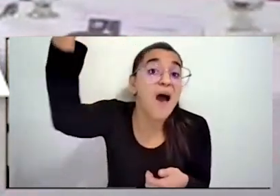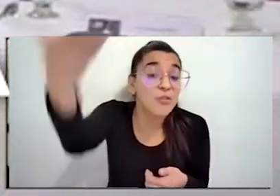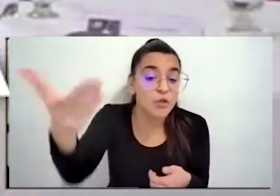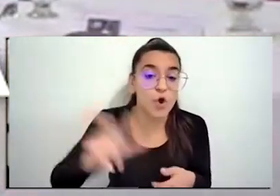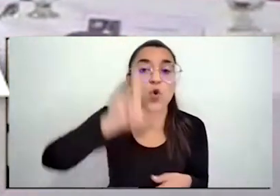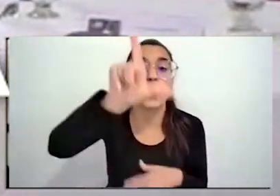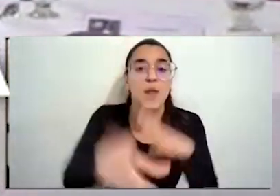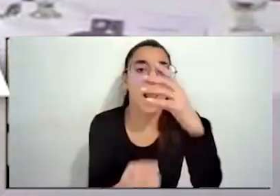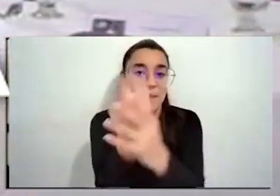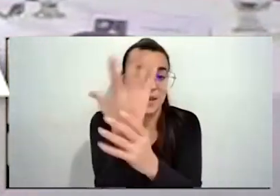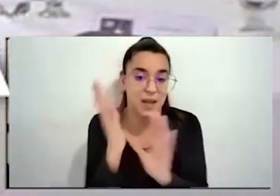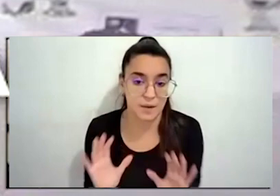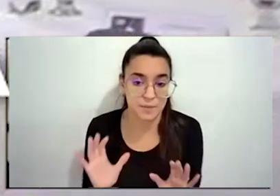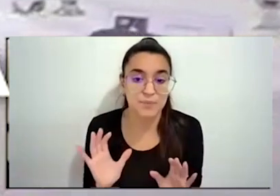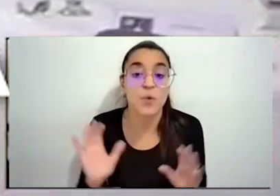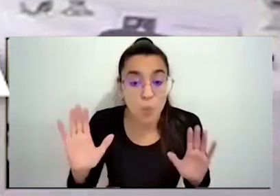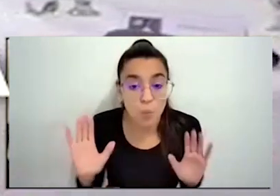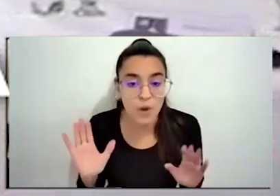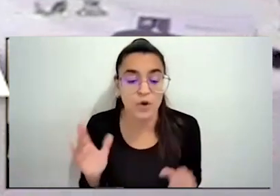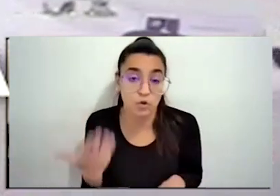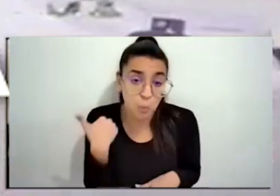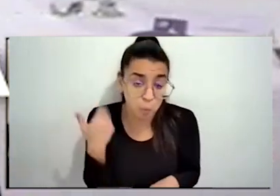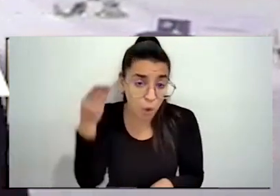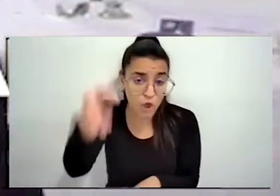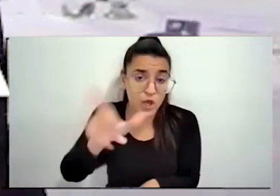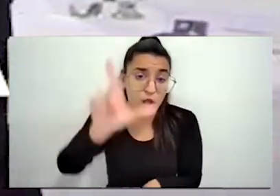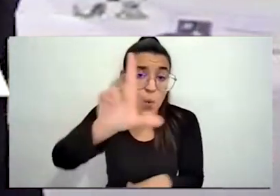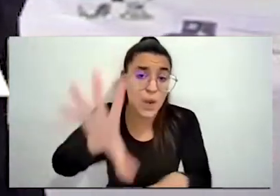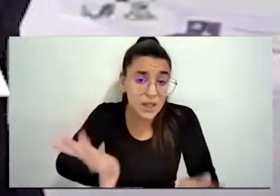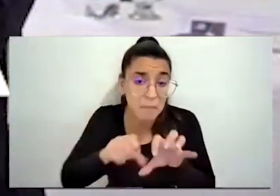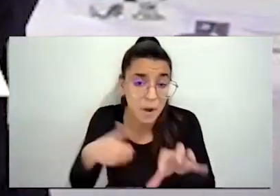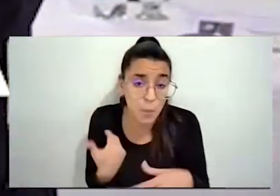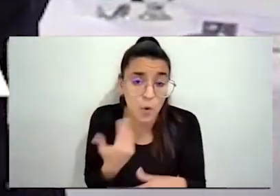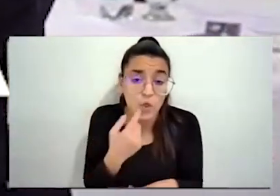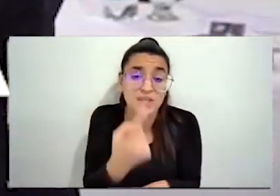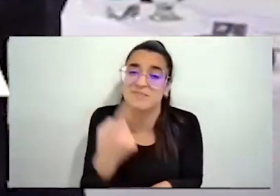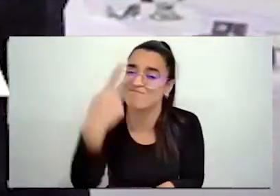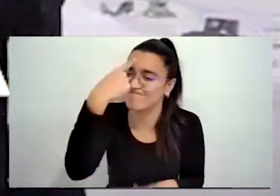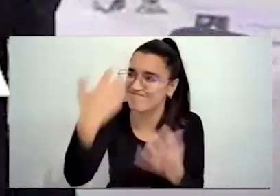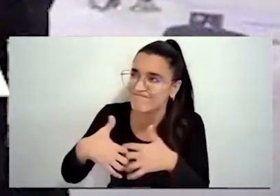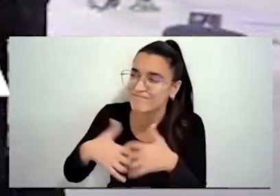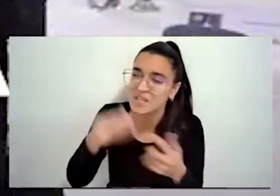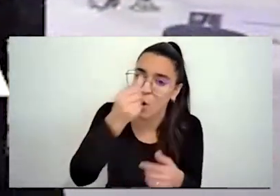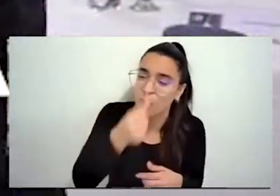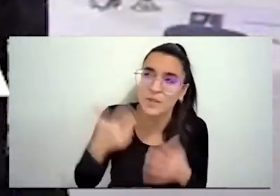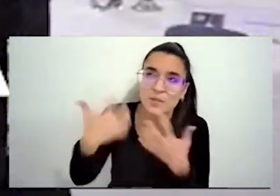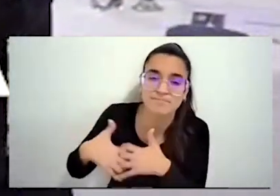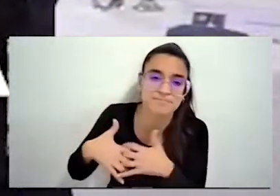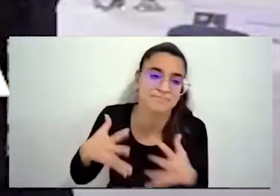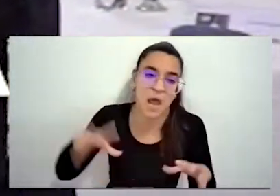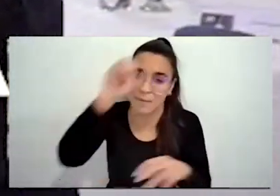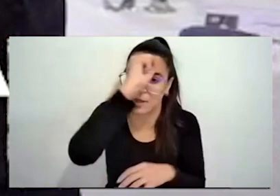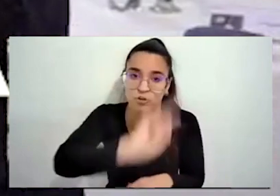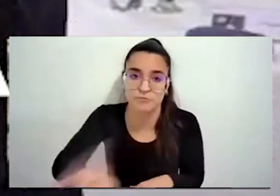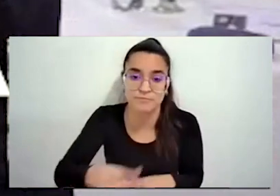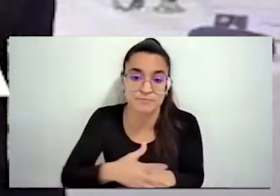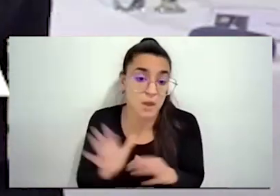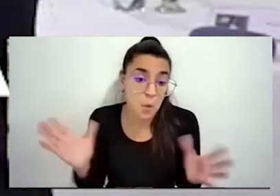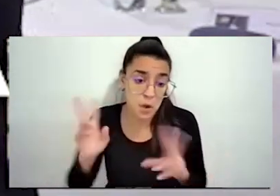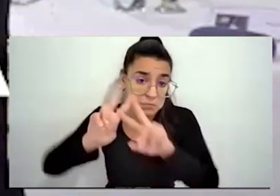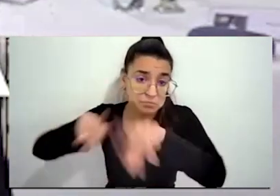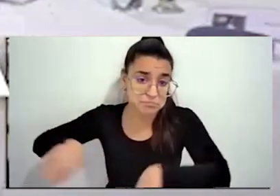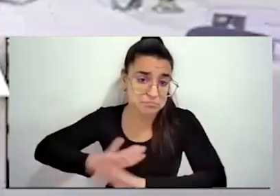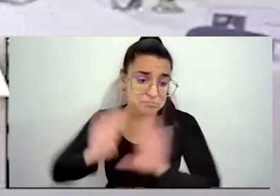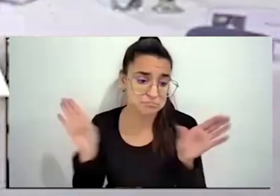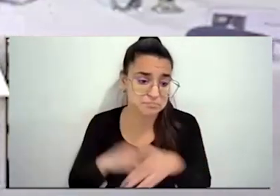mañana. Bueno, yo puedo ir el lunes temprano y decir, lo pensé el fin de semana, me repetí. La práctica no puede realizarse.